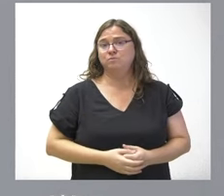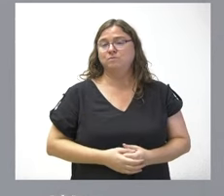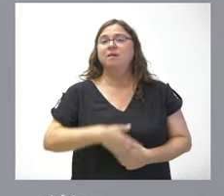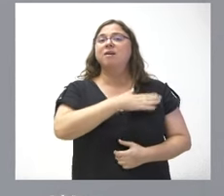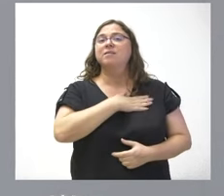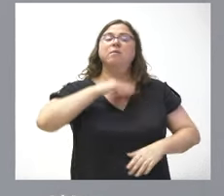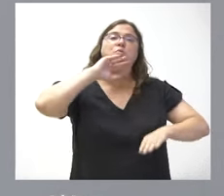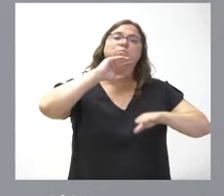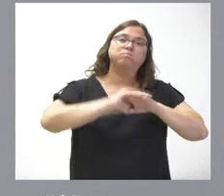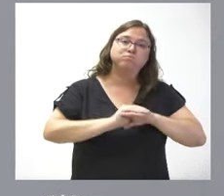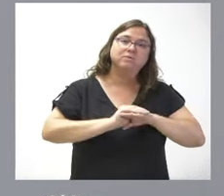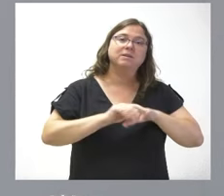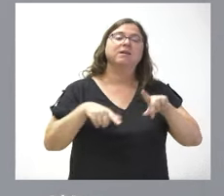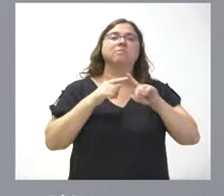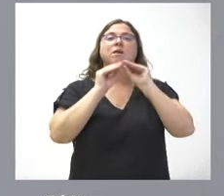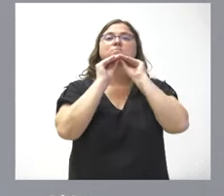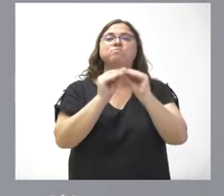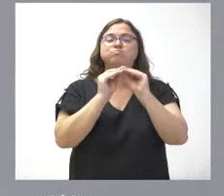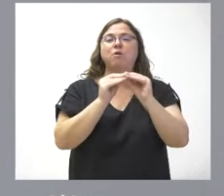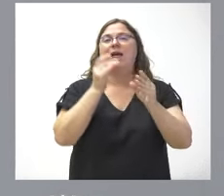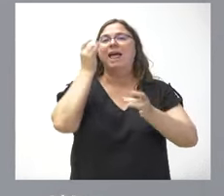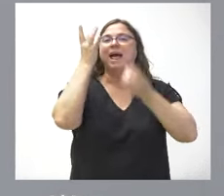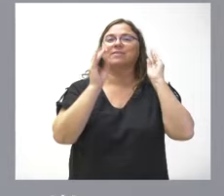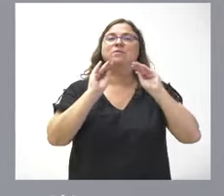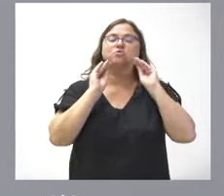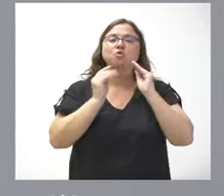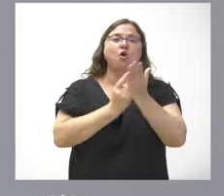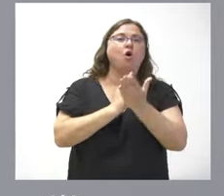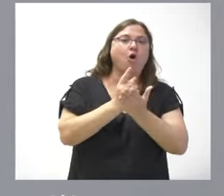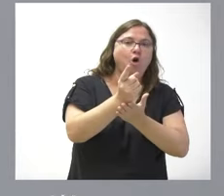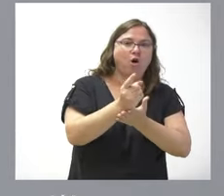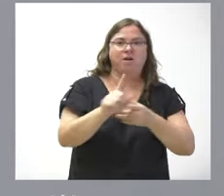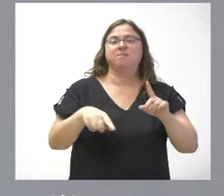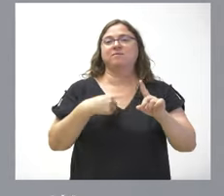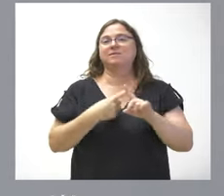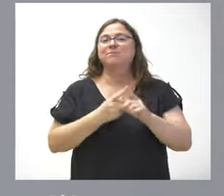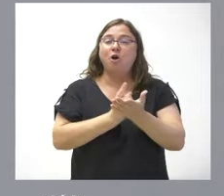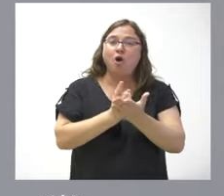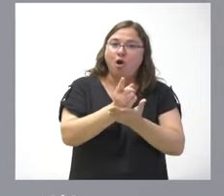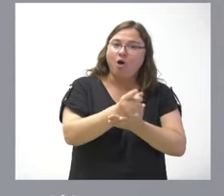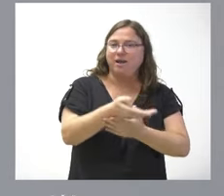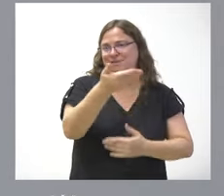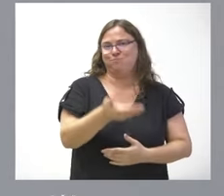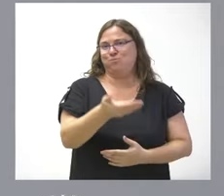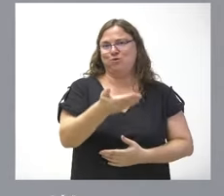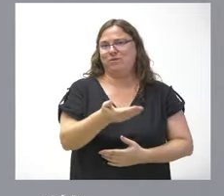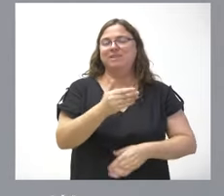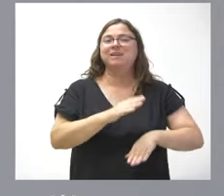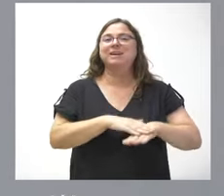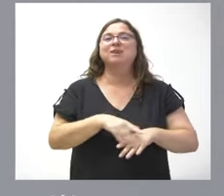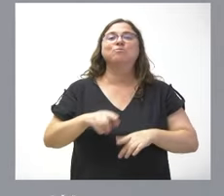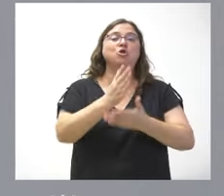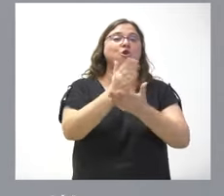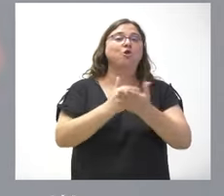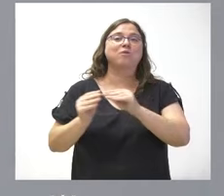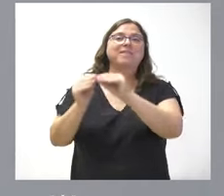cumplir y de desarrollar las actividades de tener una hoja de ruta porque la tenemos esta hoja de ruta es importante porque no son todas las comunidades